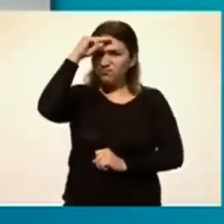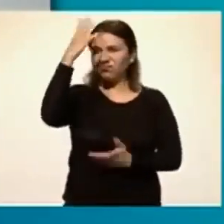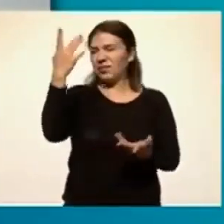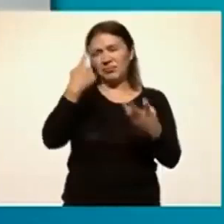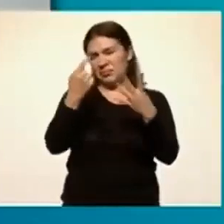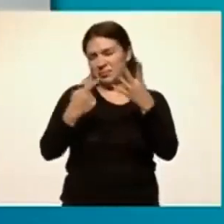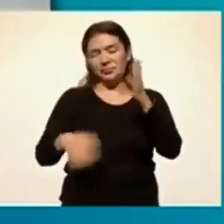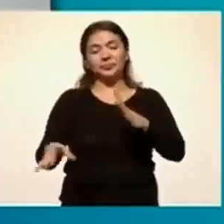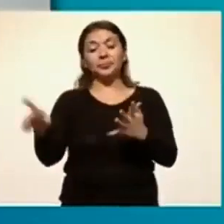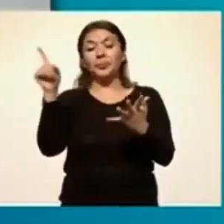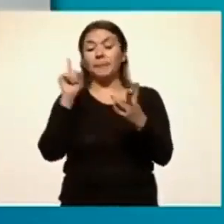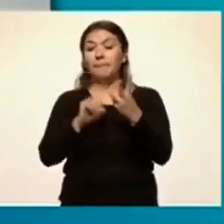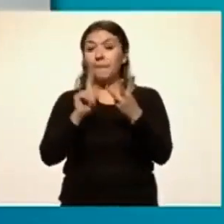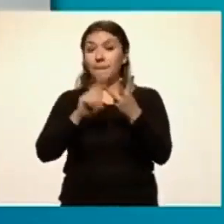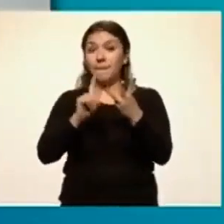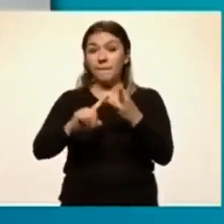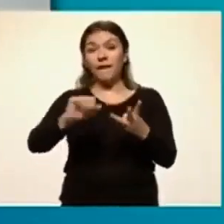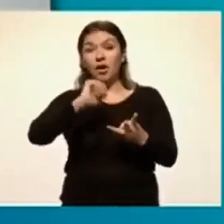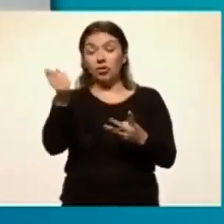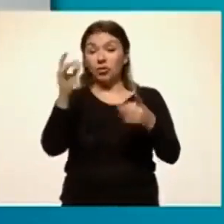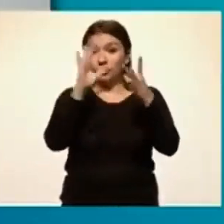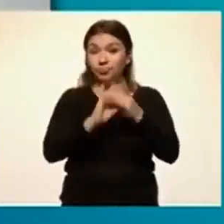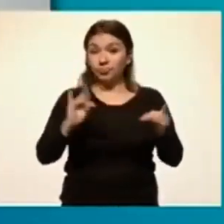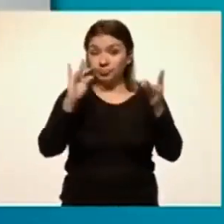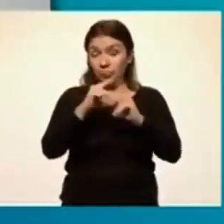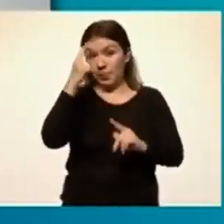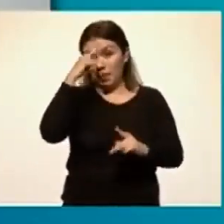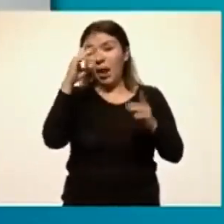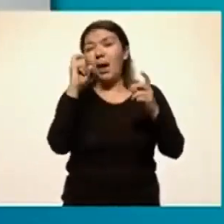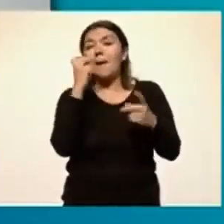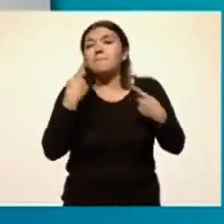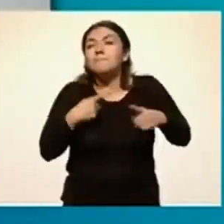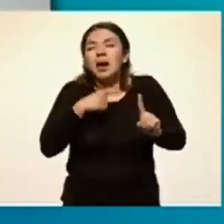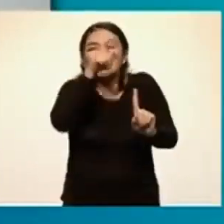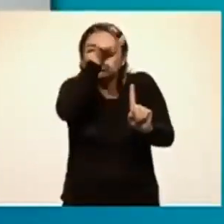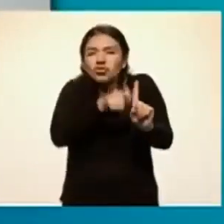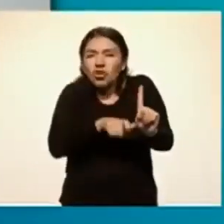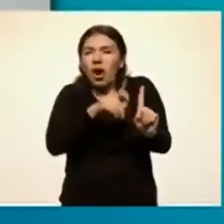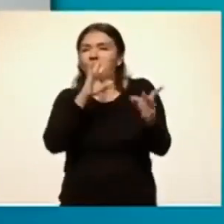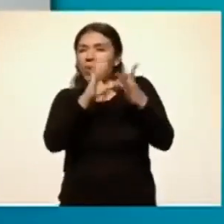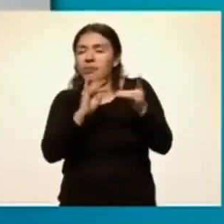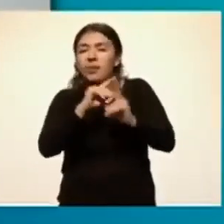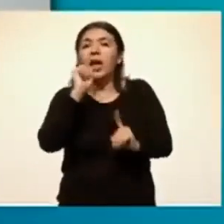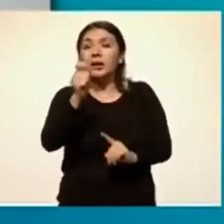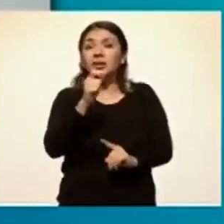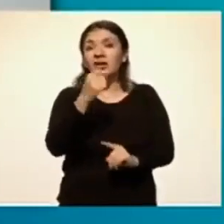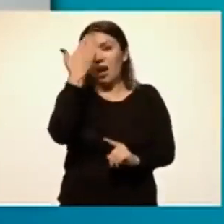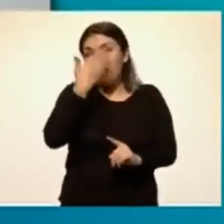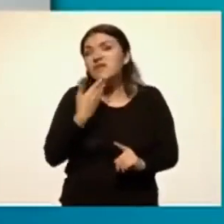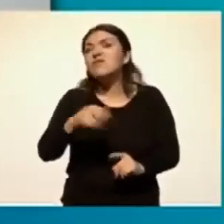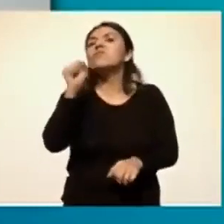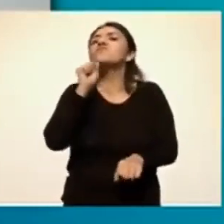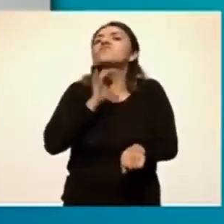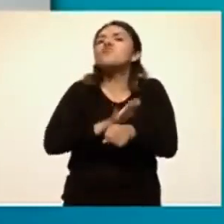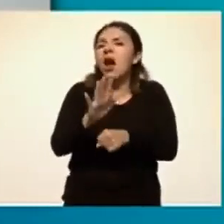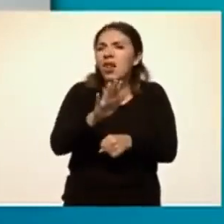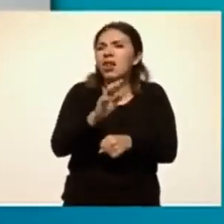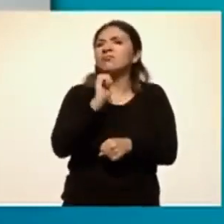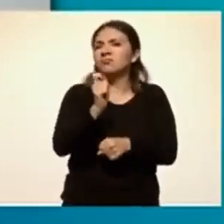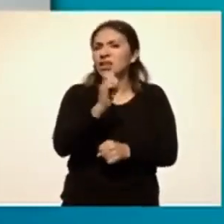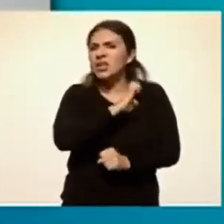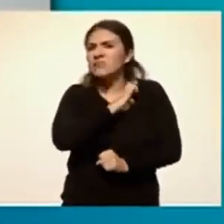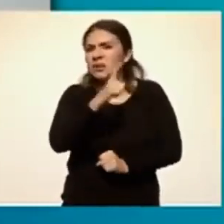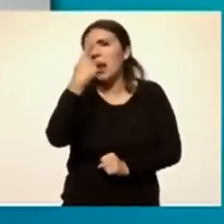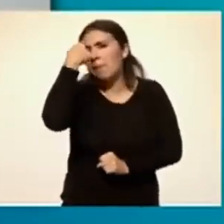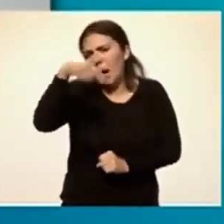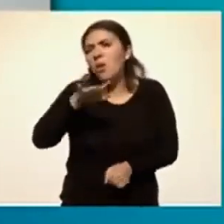etc. Otra cosa que hay que contar cuando estamos describiendo a un personaje es si tiene alguna habilidad propia o especial, ¿vale?